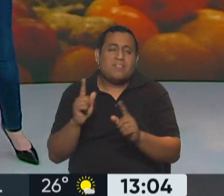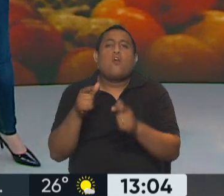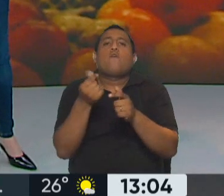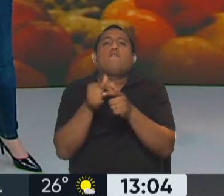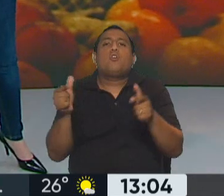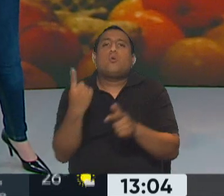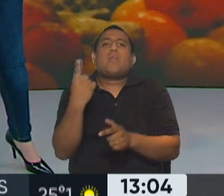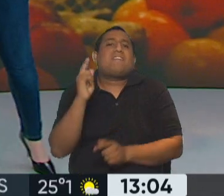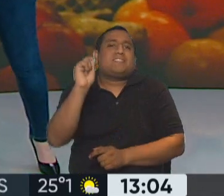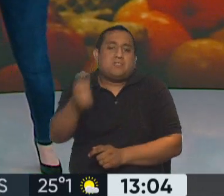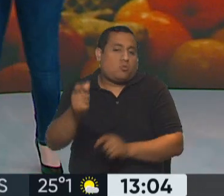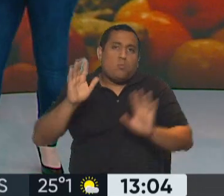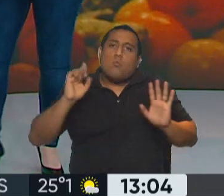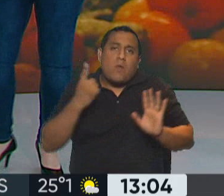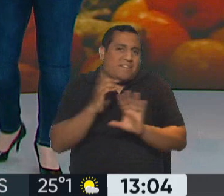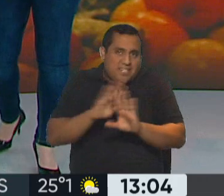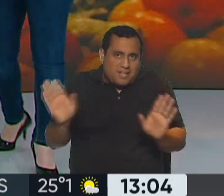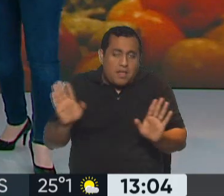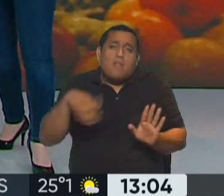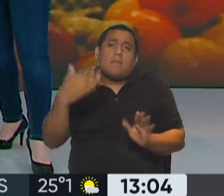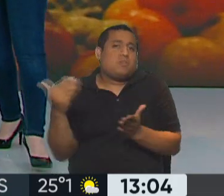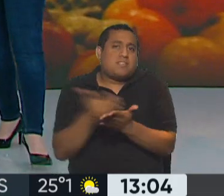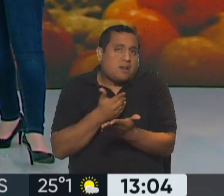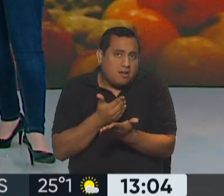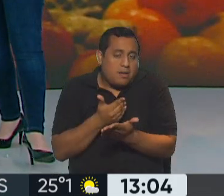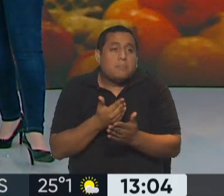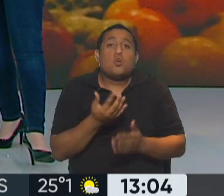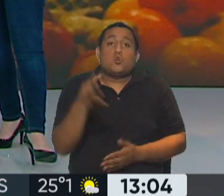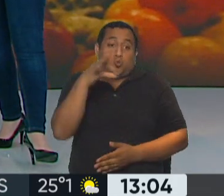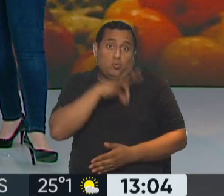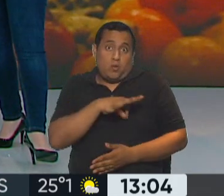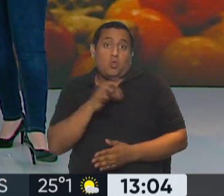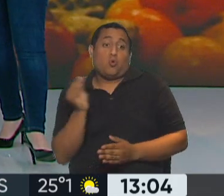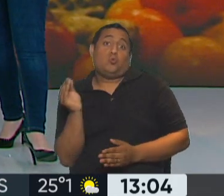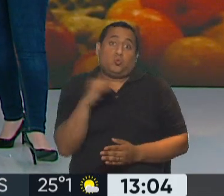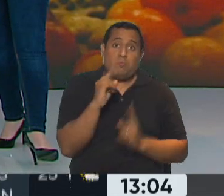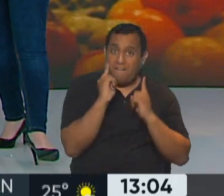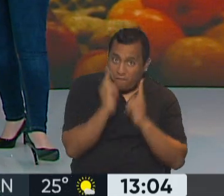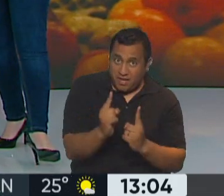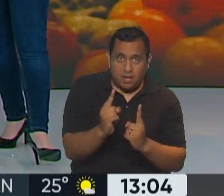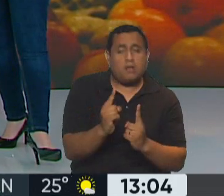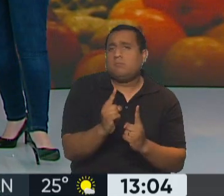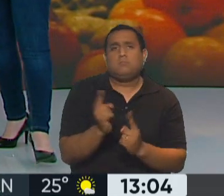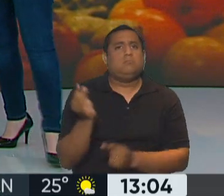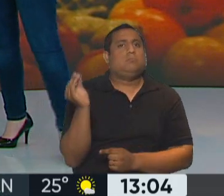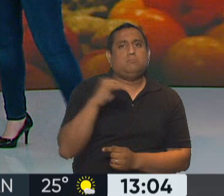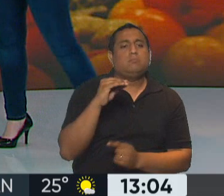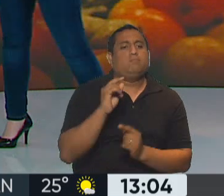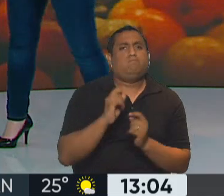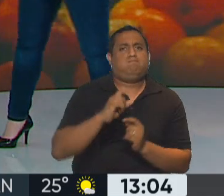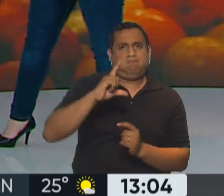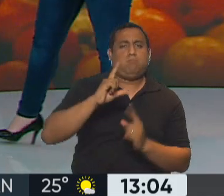vez. Te doy un mes y luego te lo saco. La suma fija es una incorporación permanente al